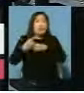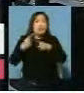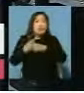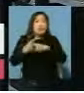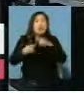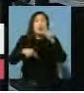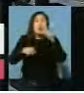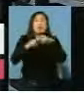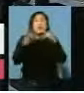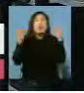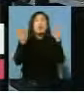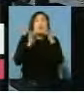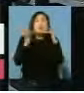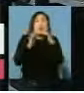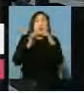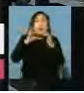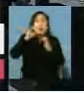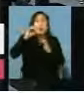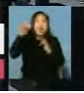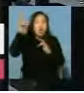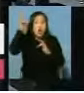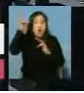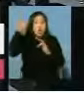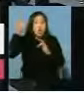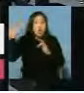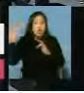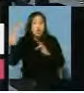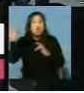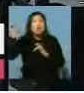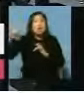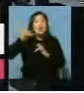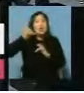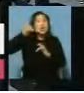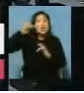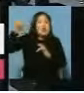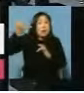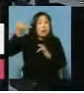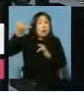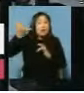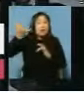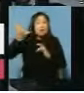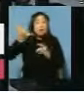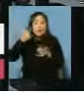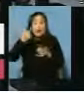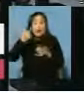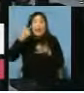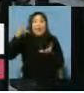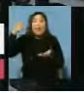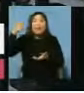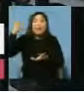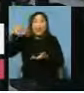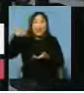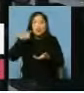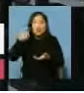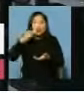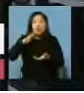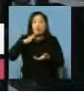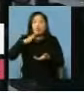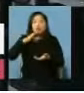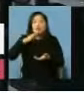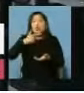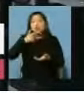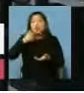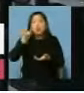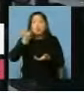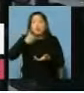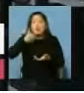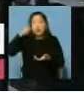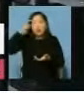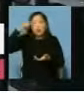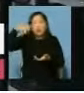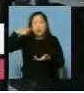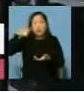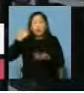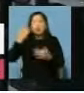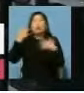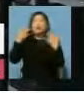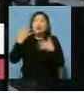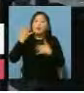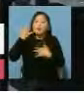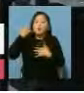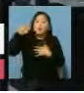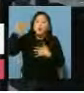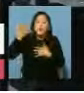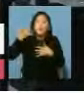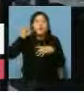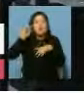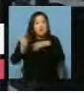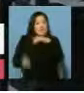son la página de EGESA, el 0800 de EGESA, que lo ven en la factura, el 0800 de la SUSEPU, que también está en la factura, y